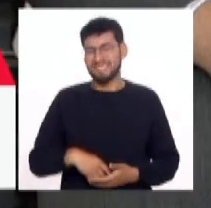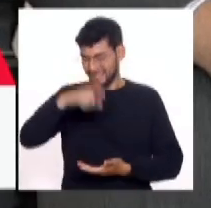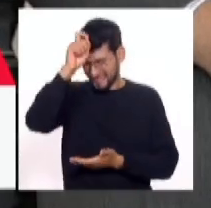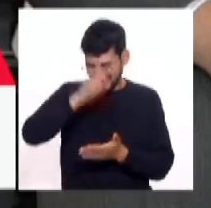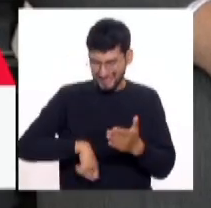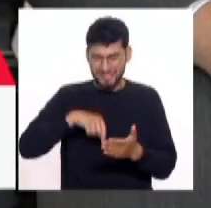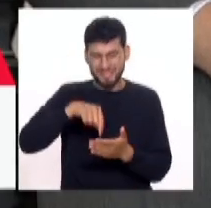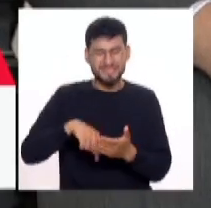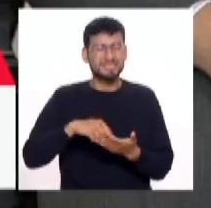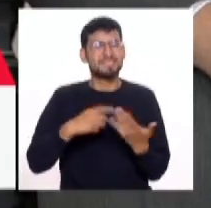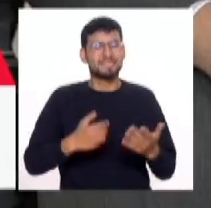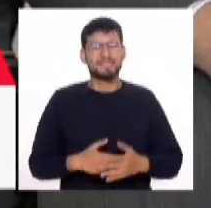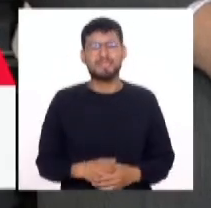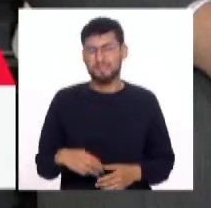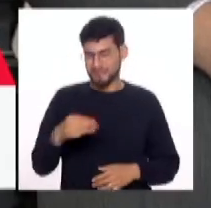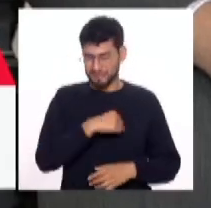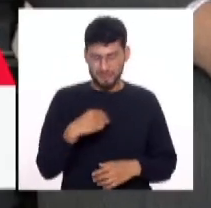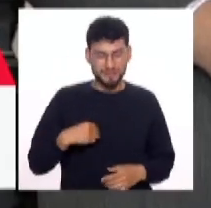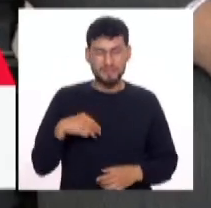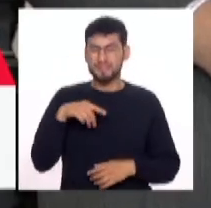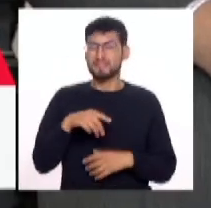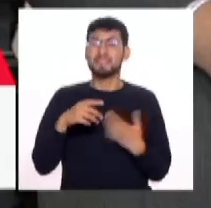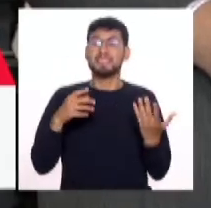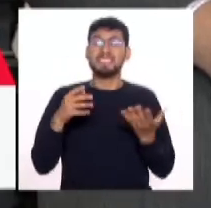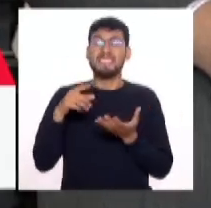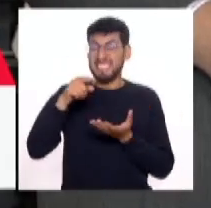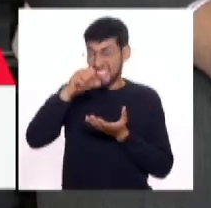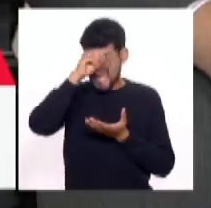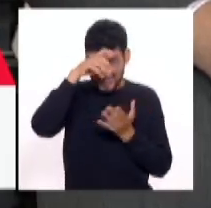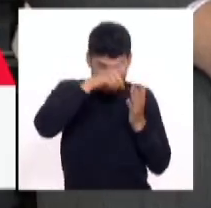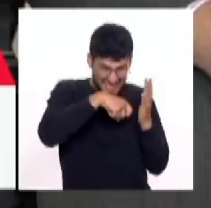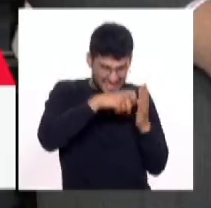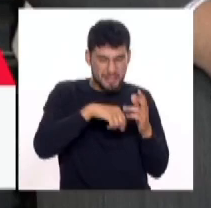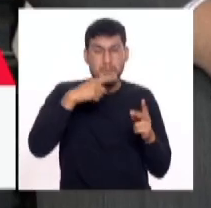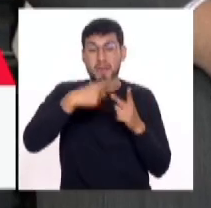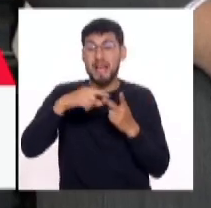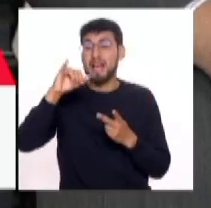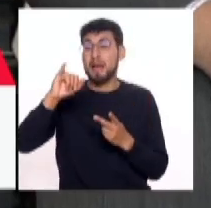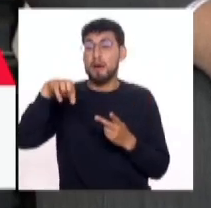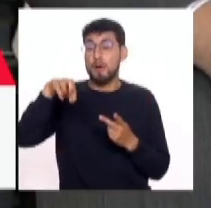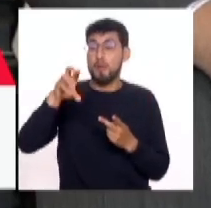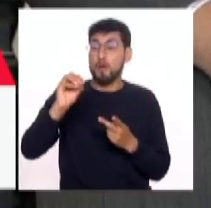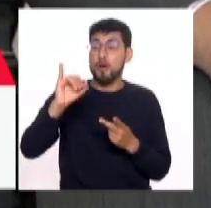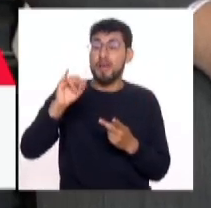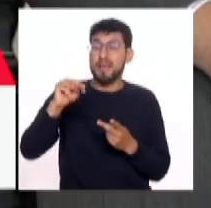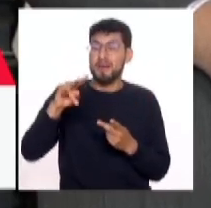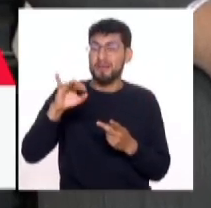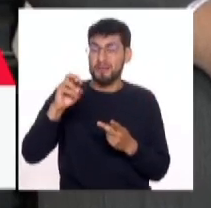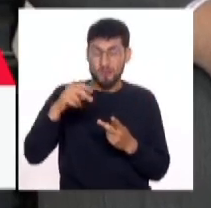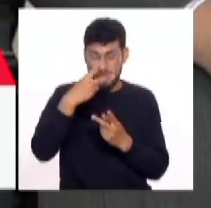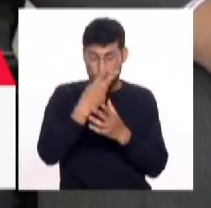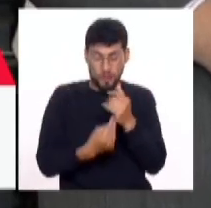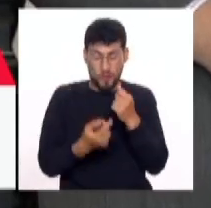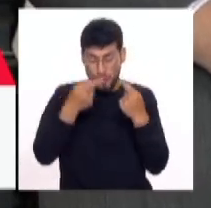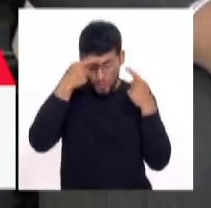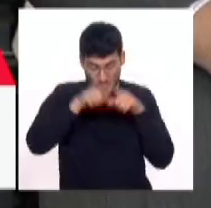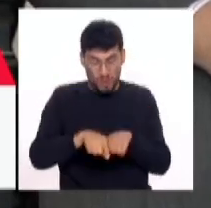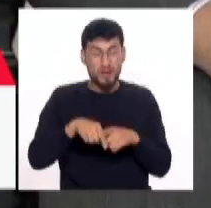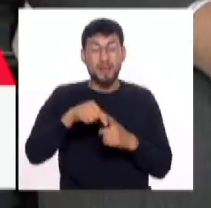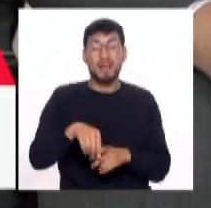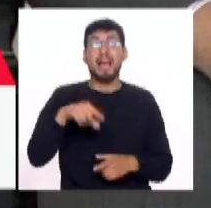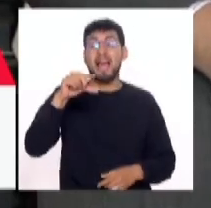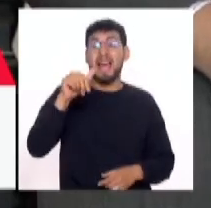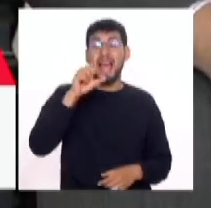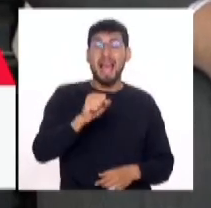del convenio entre el Ministerio de Energía y Minas y Proinversión para garantizar que el gas